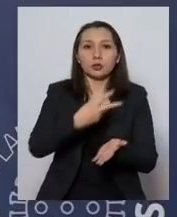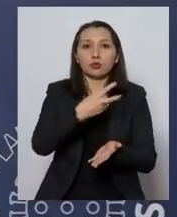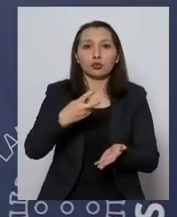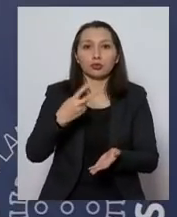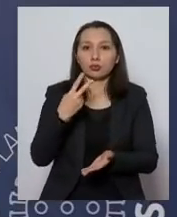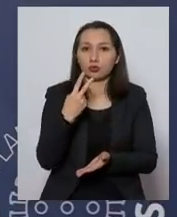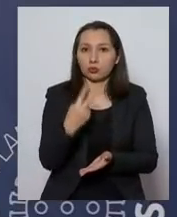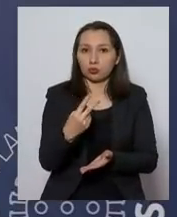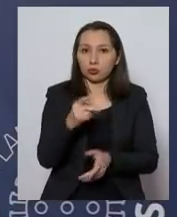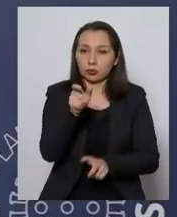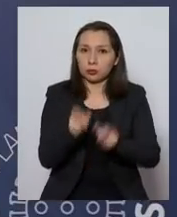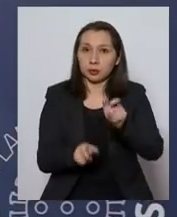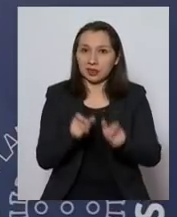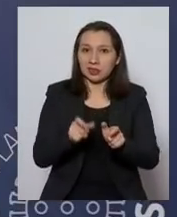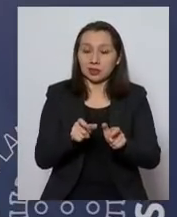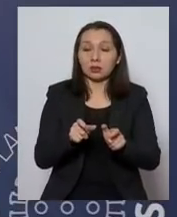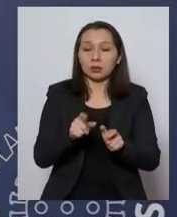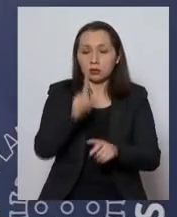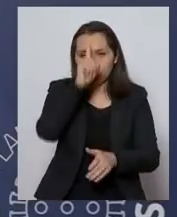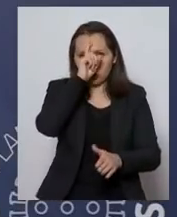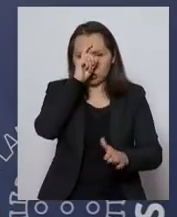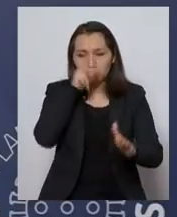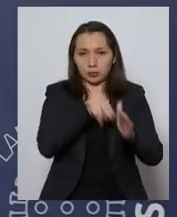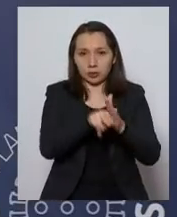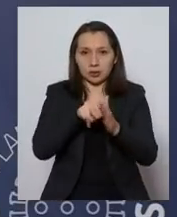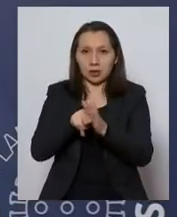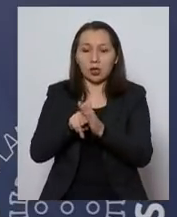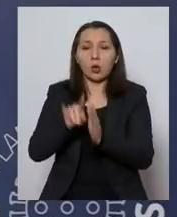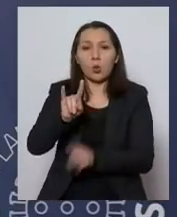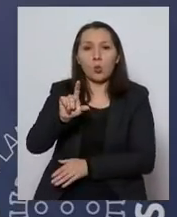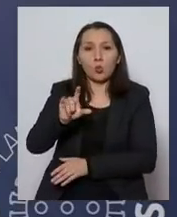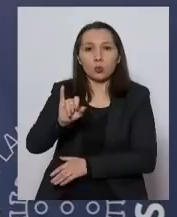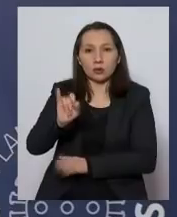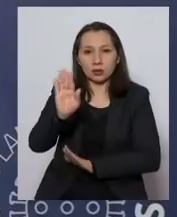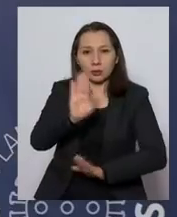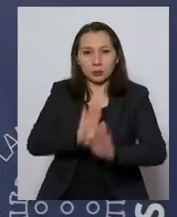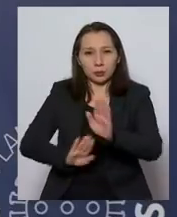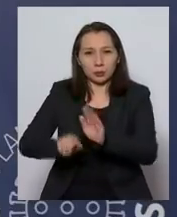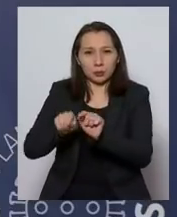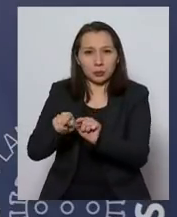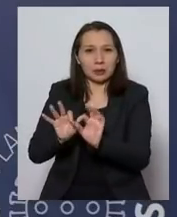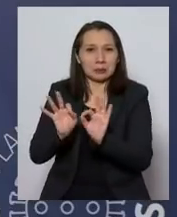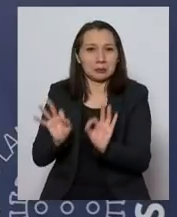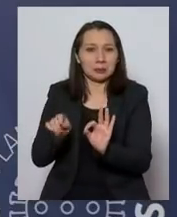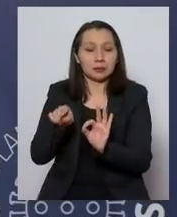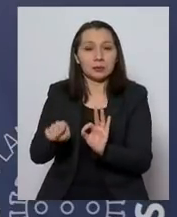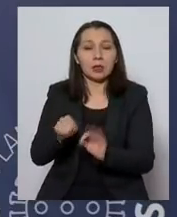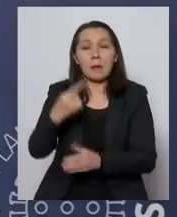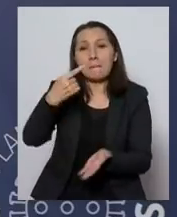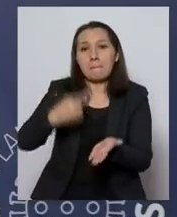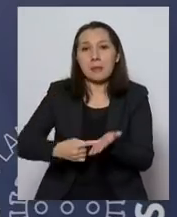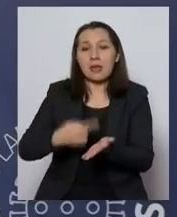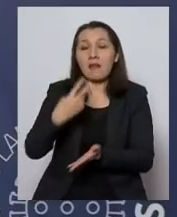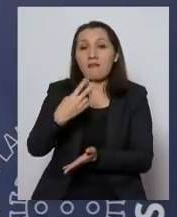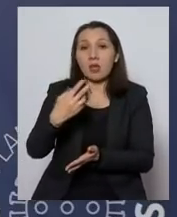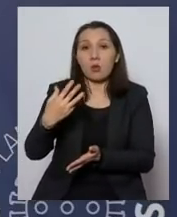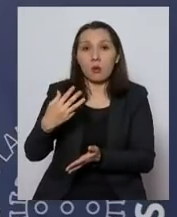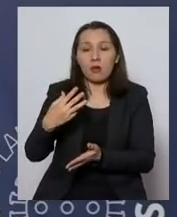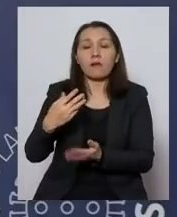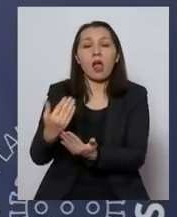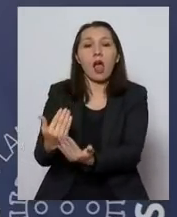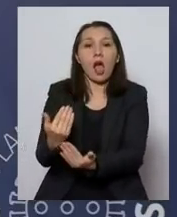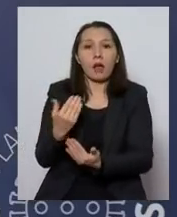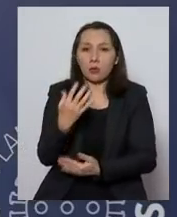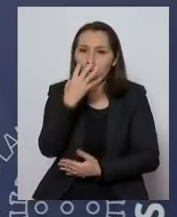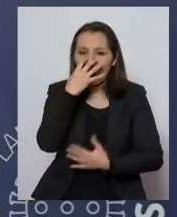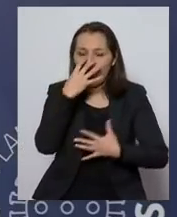1.202 personas hospitalizadas en unidades de cuidados intensivos, de las cuales 1.029 están con apoyo